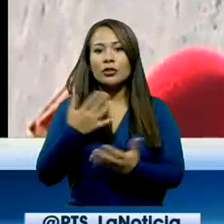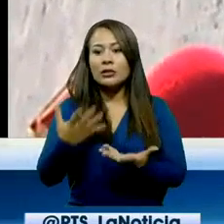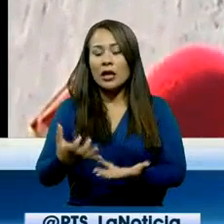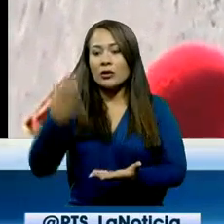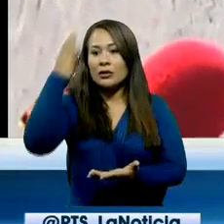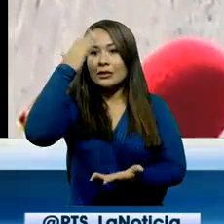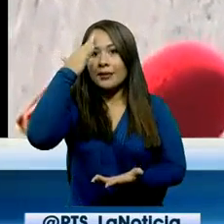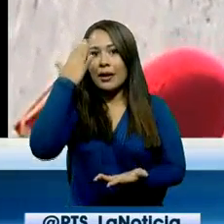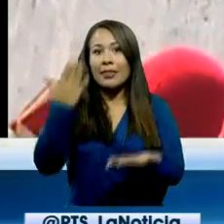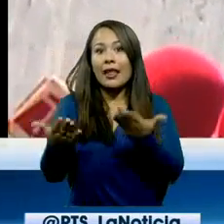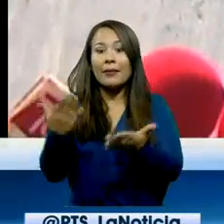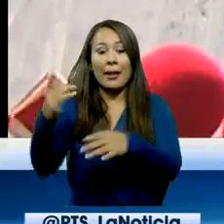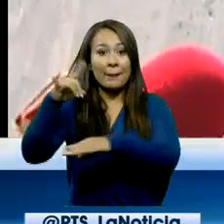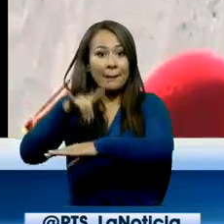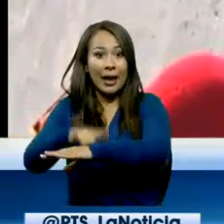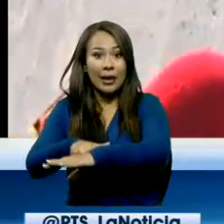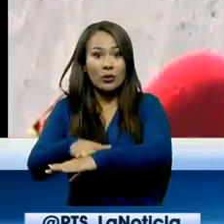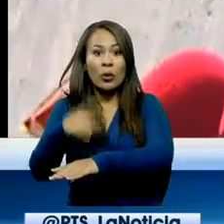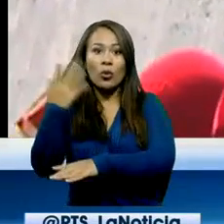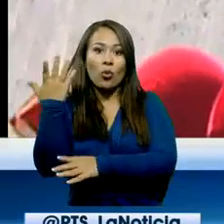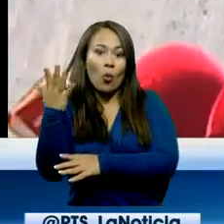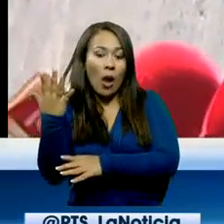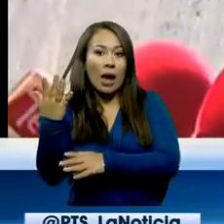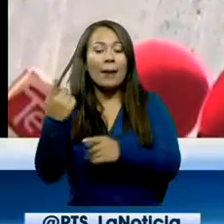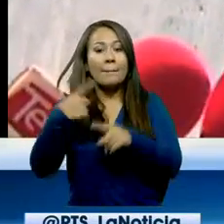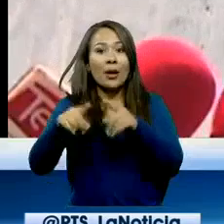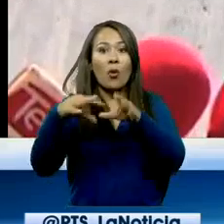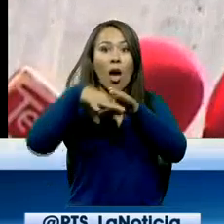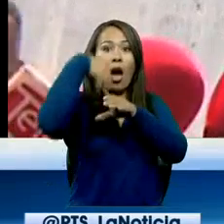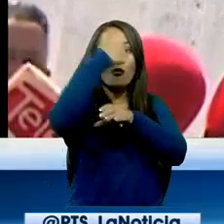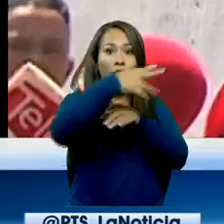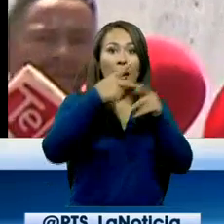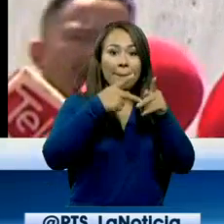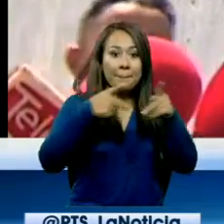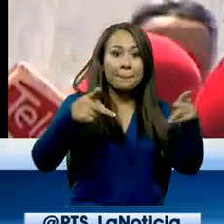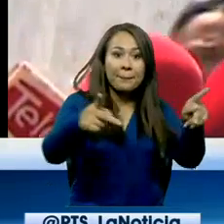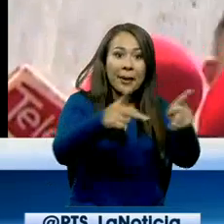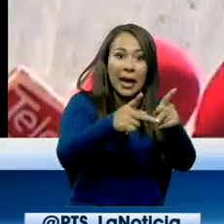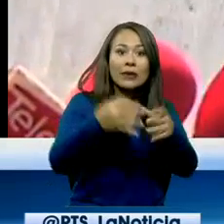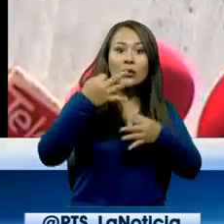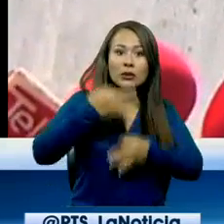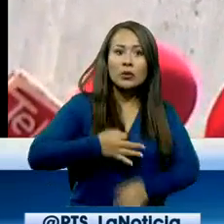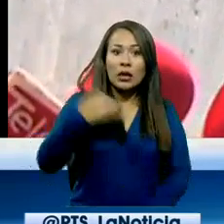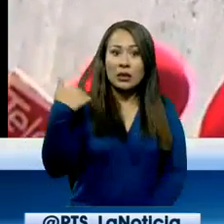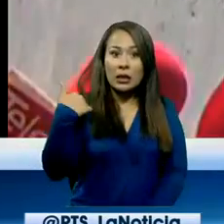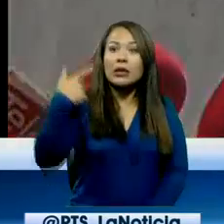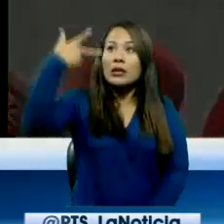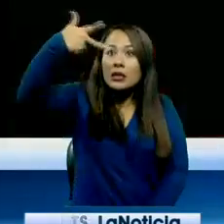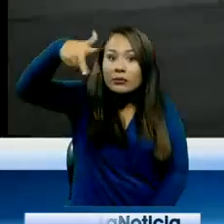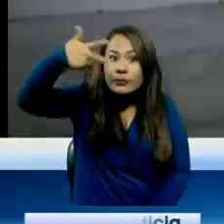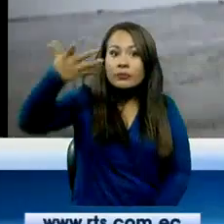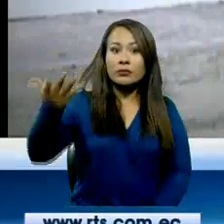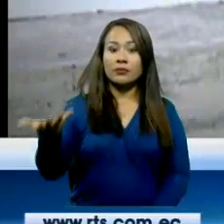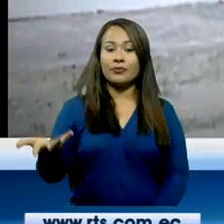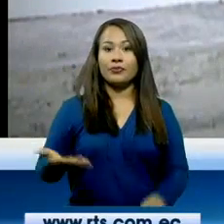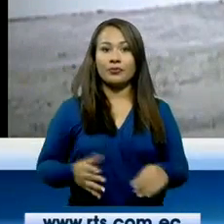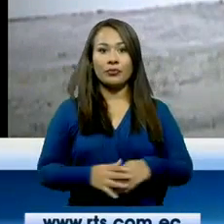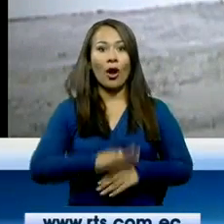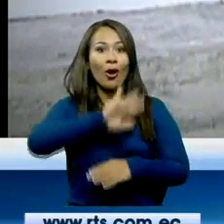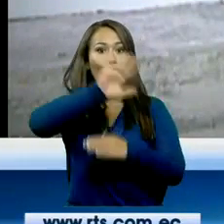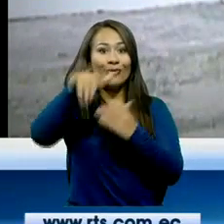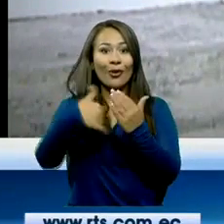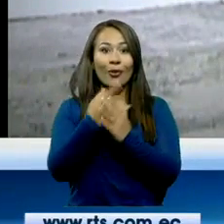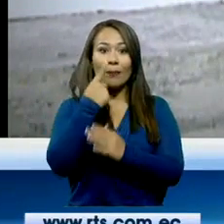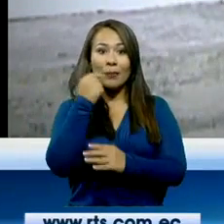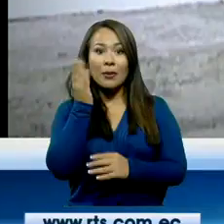ahí, ¿no? Pero los lugares periféricos, afuera, en el patio, corresponde por seguridad interna y externa. Todos los